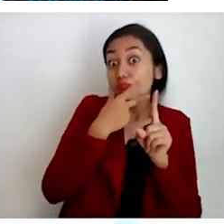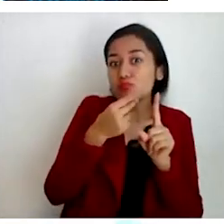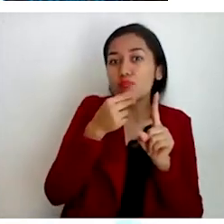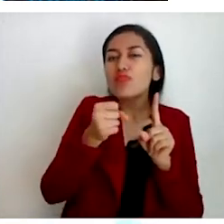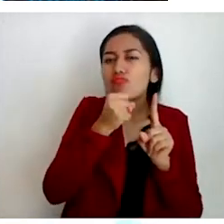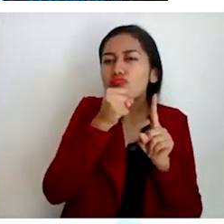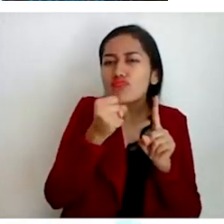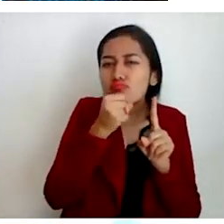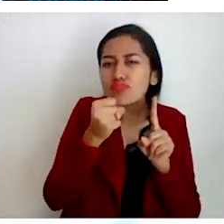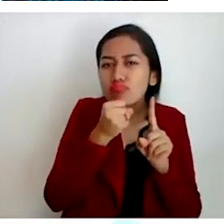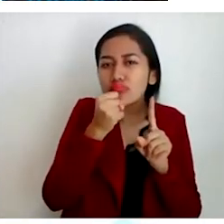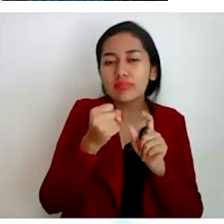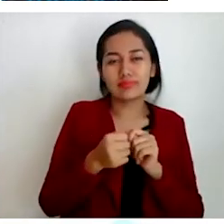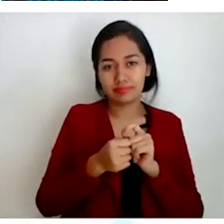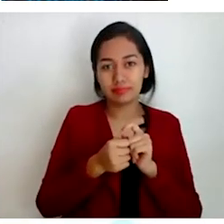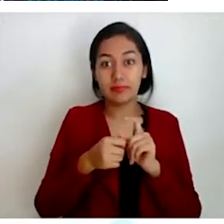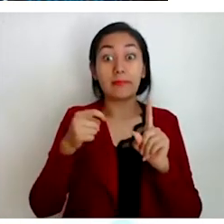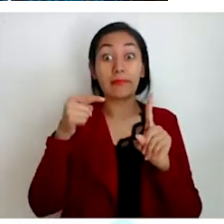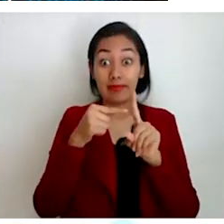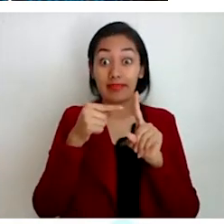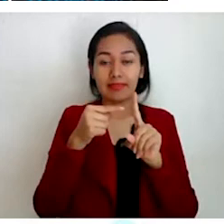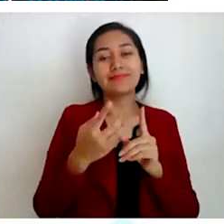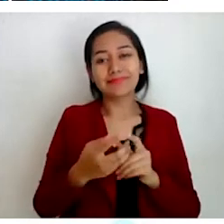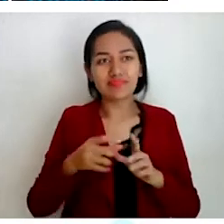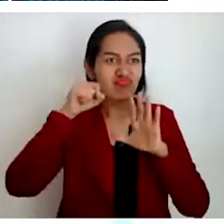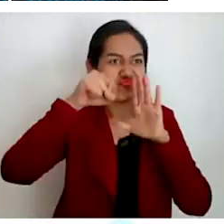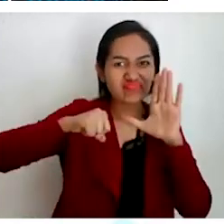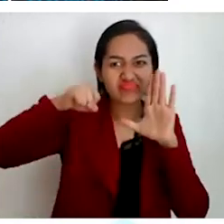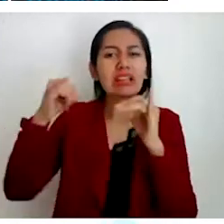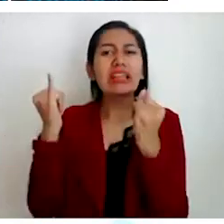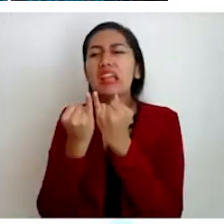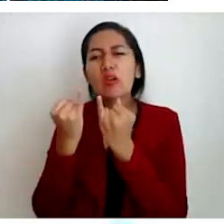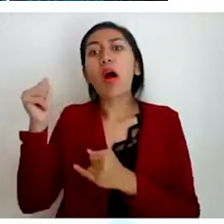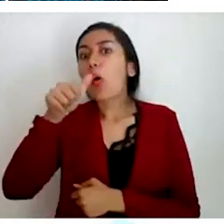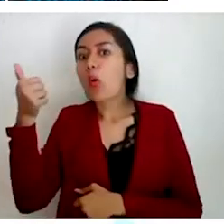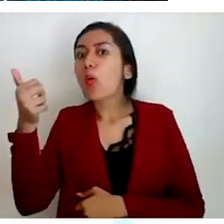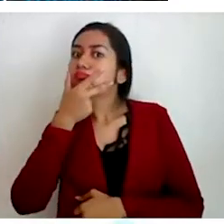Al Pacino, una superproducción donde además intervienen